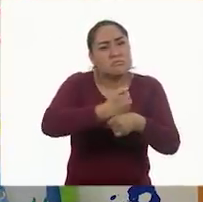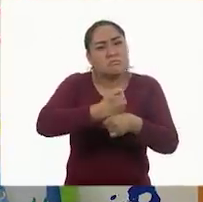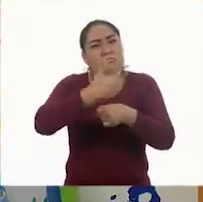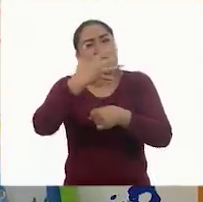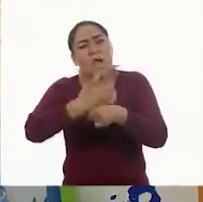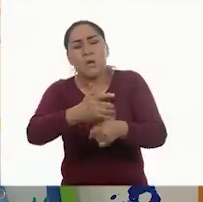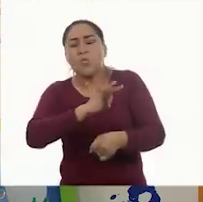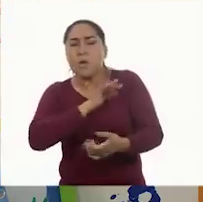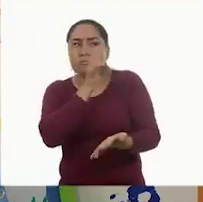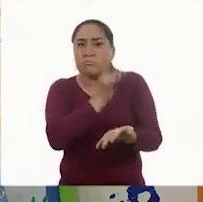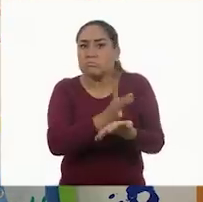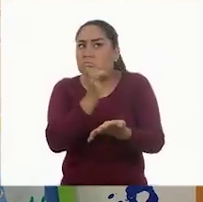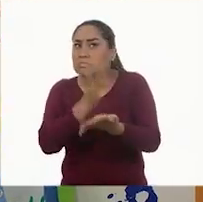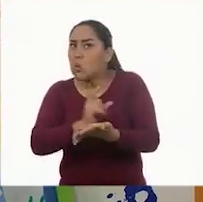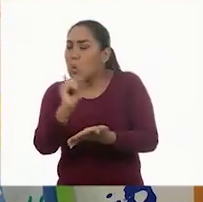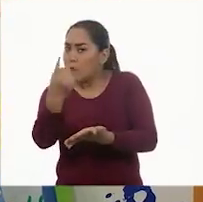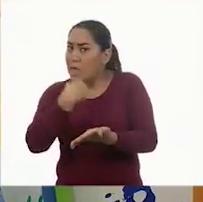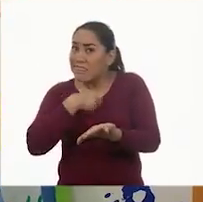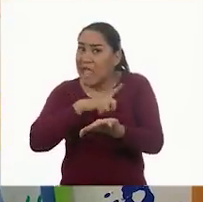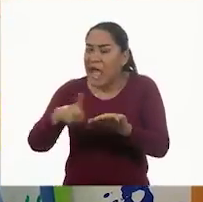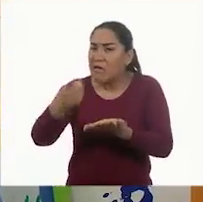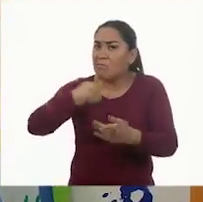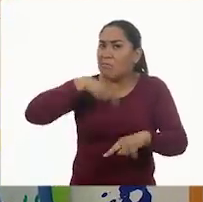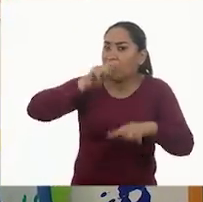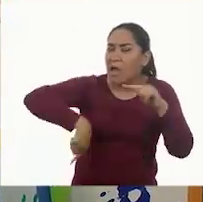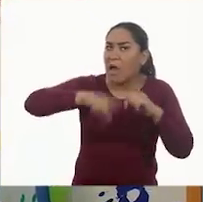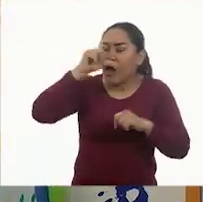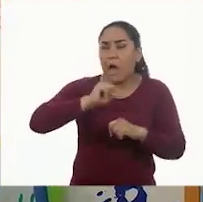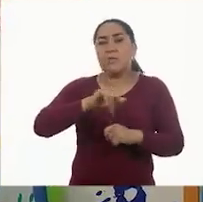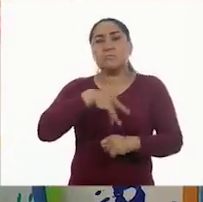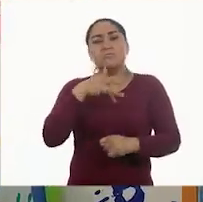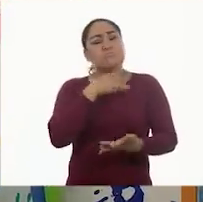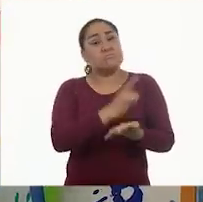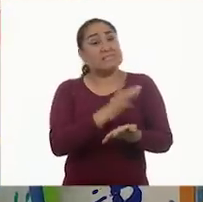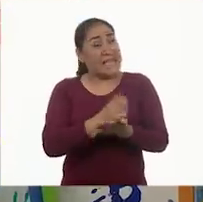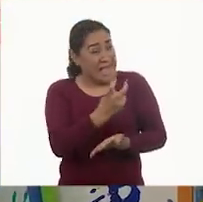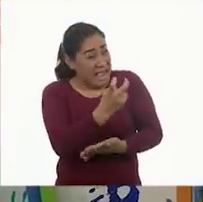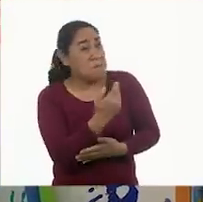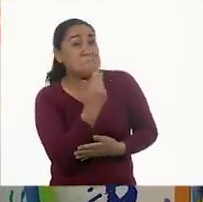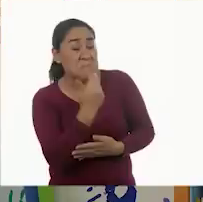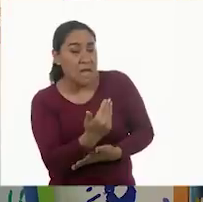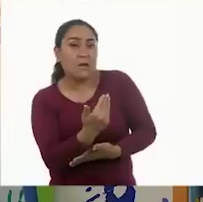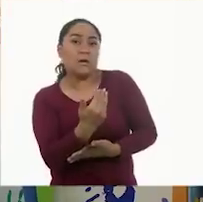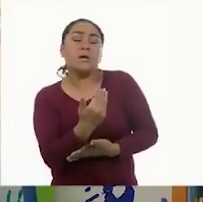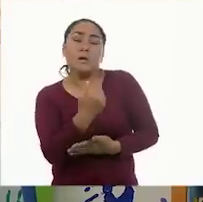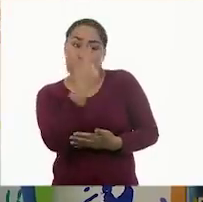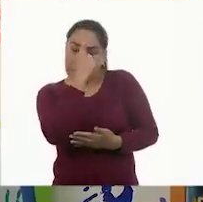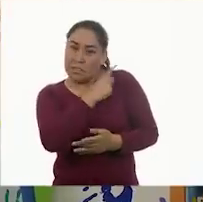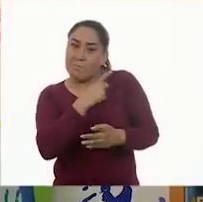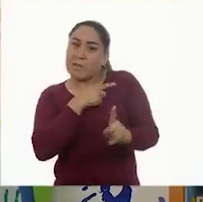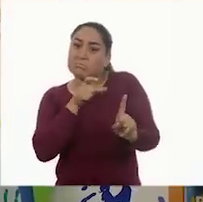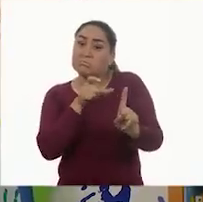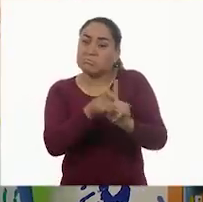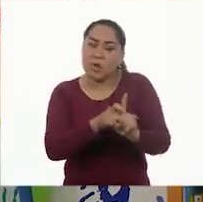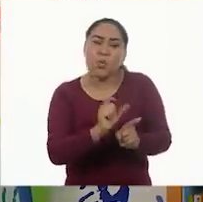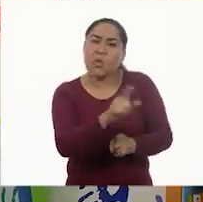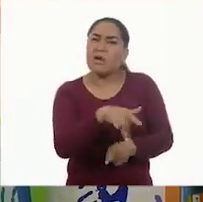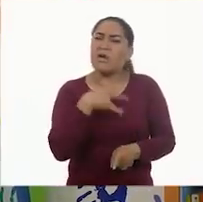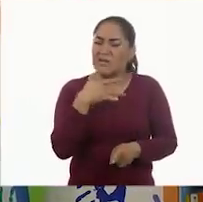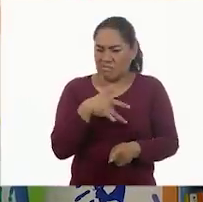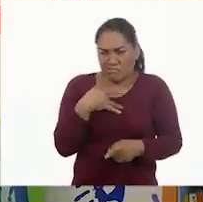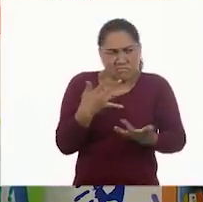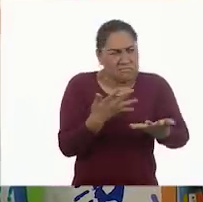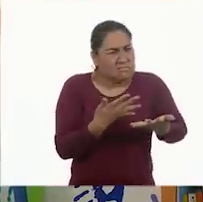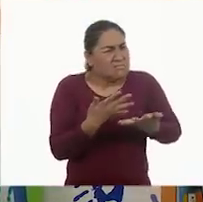están siendo vulnerados sus derechos. Eso está muy bien porque es una manera de protegerlos. Hay que comunicar cuando algo está pasando,